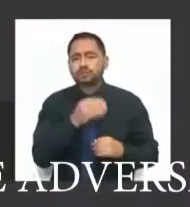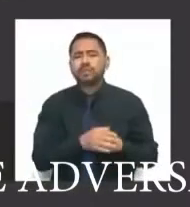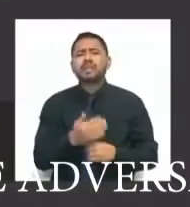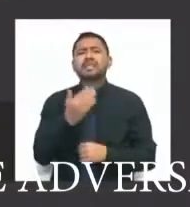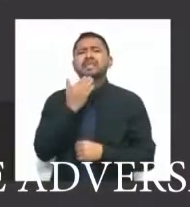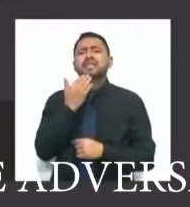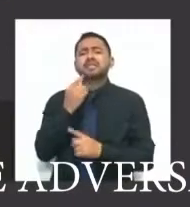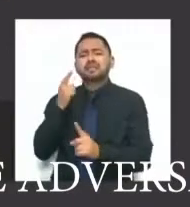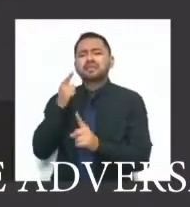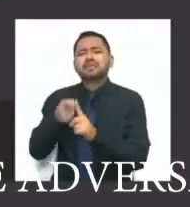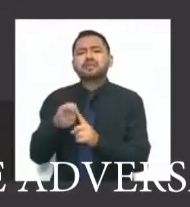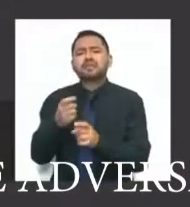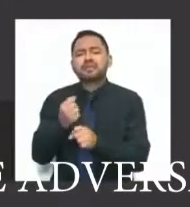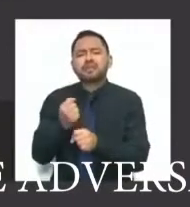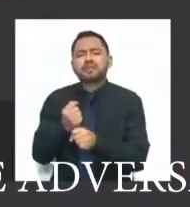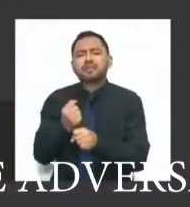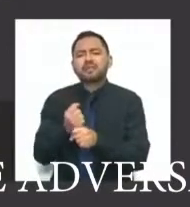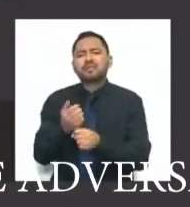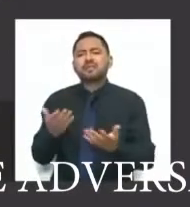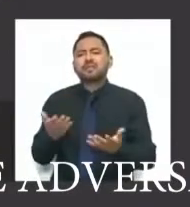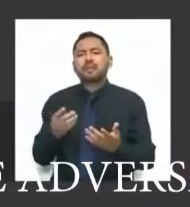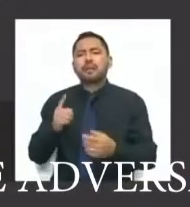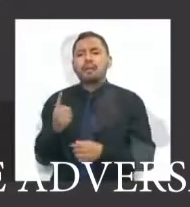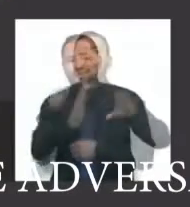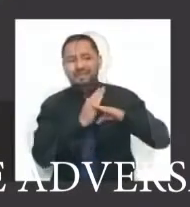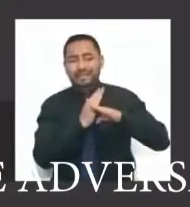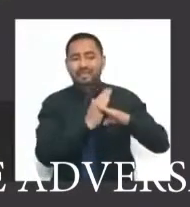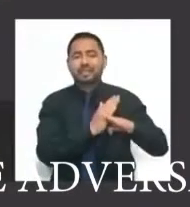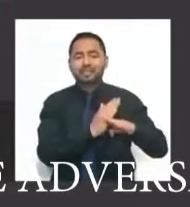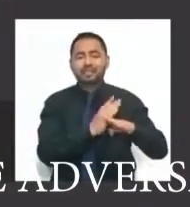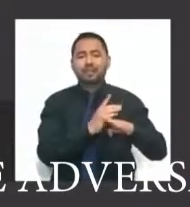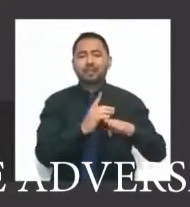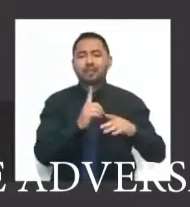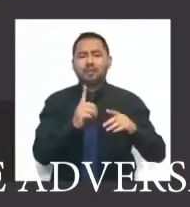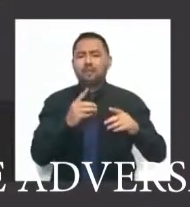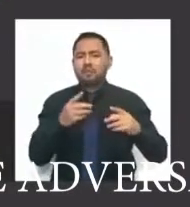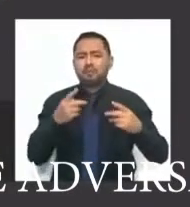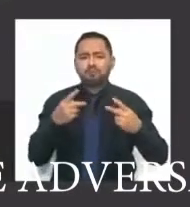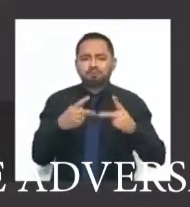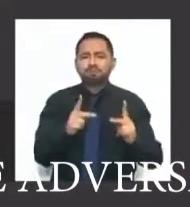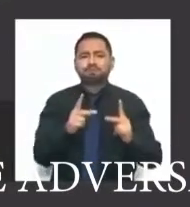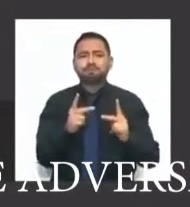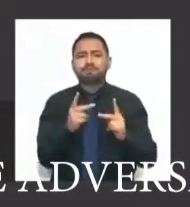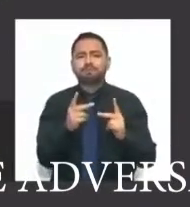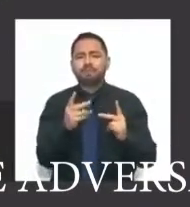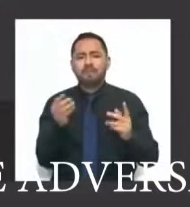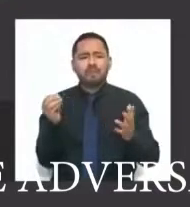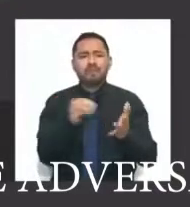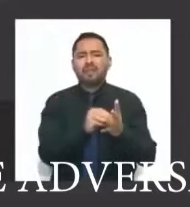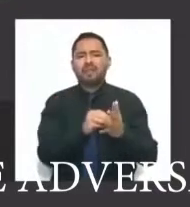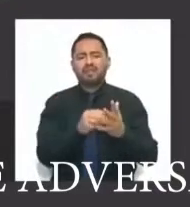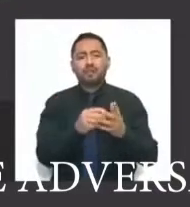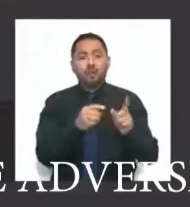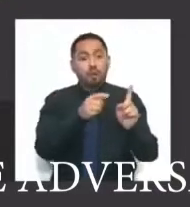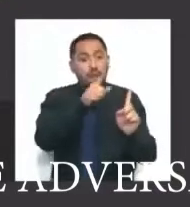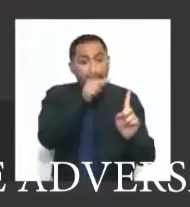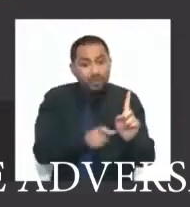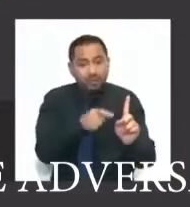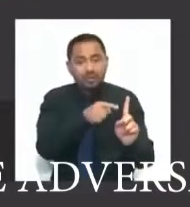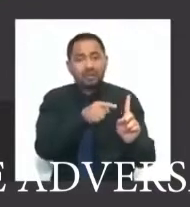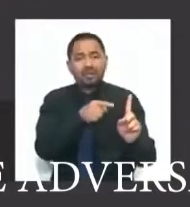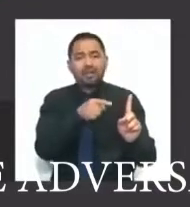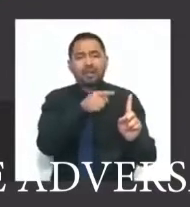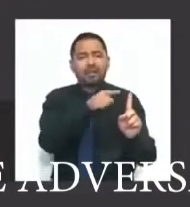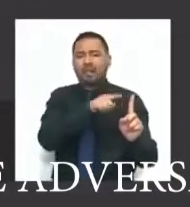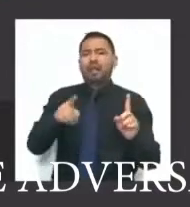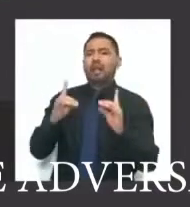¿Pero quién va a encaminar este problema de la salud si no son nuestros trabajadores? No podemos permitir más que una persona